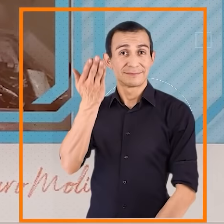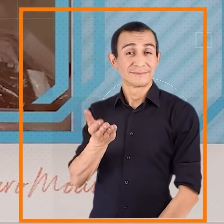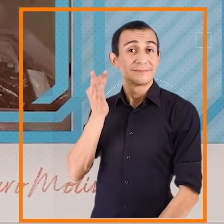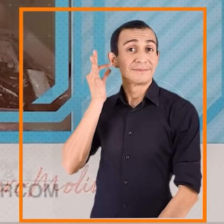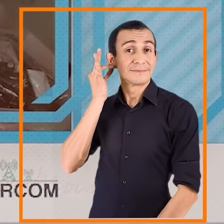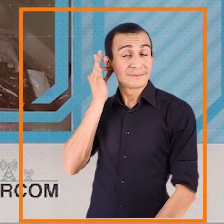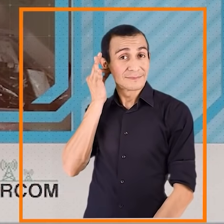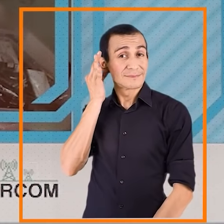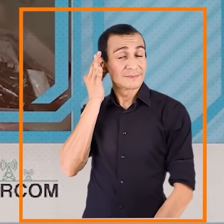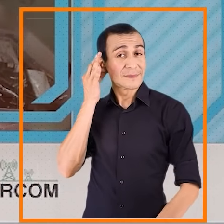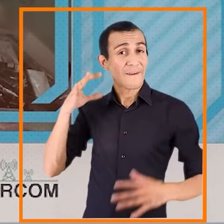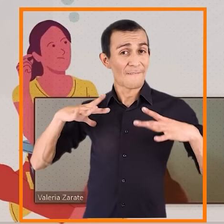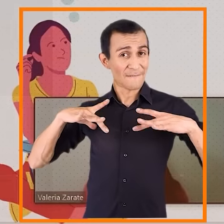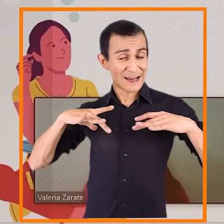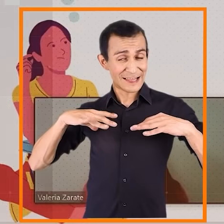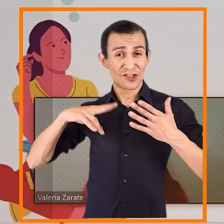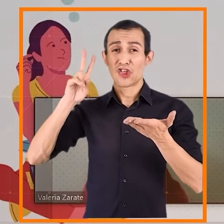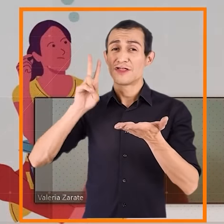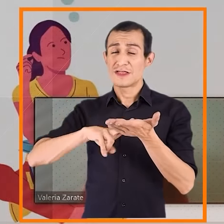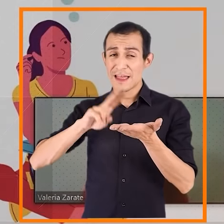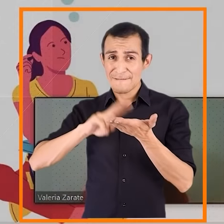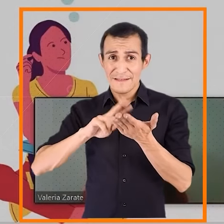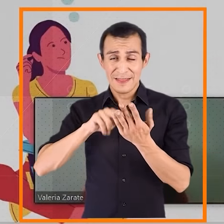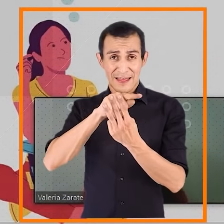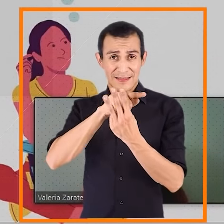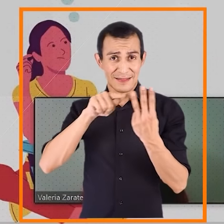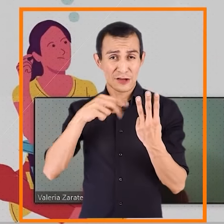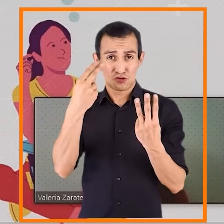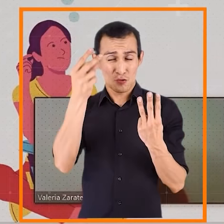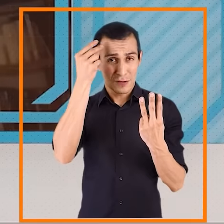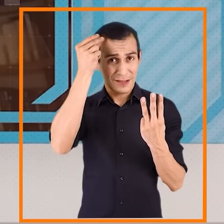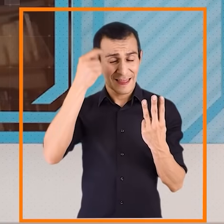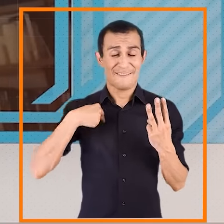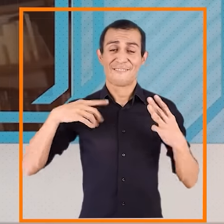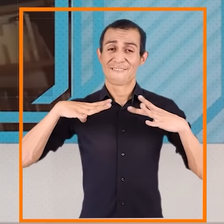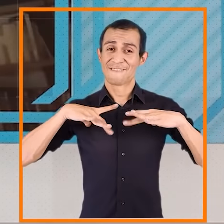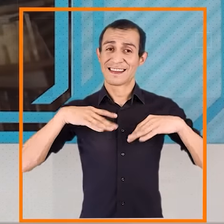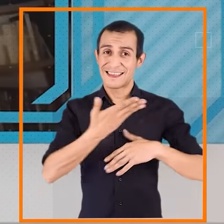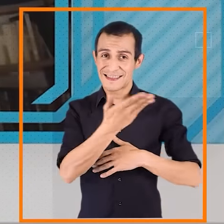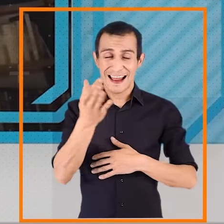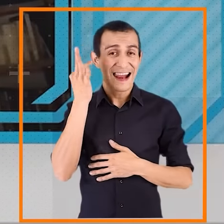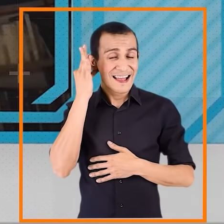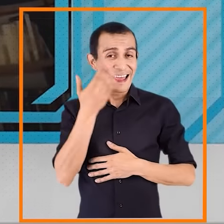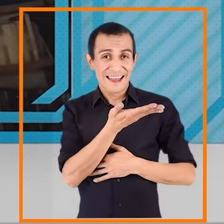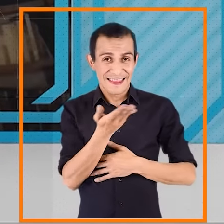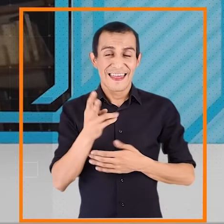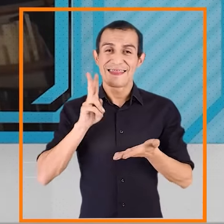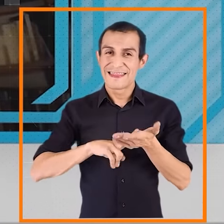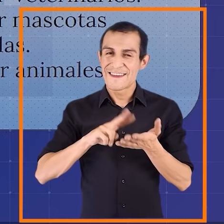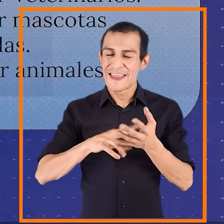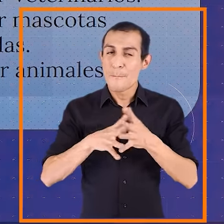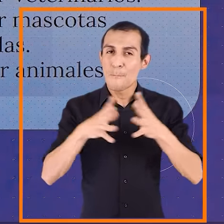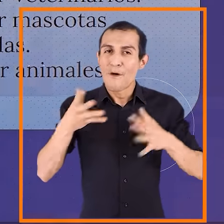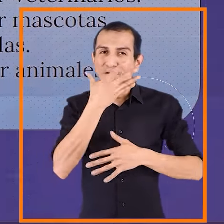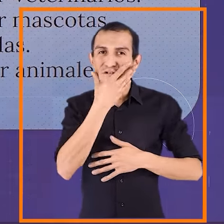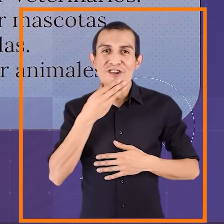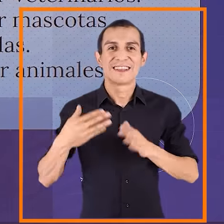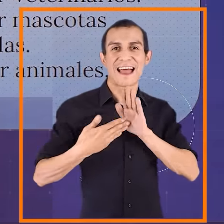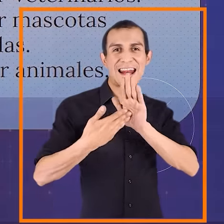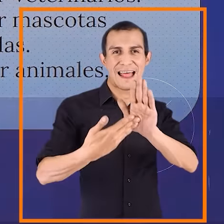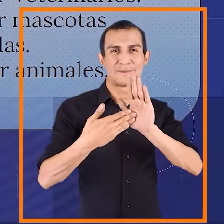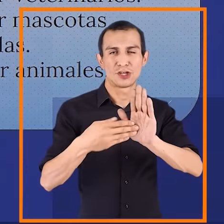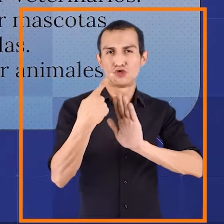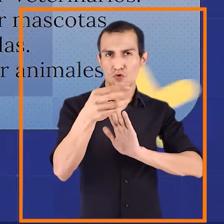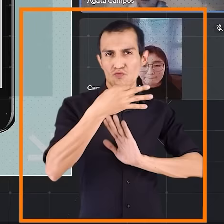Carla, Ágata, Camila, las felicito, de verdad, me encanta su idea. Bueno, felicitarlas, chiquillas, la verdad que muy bonita